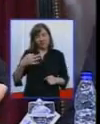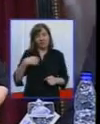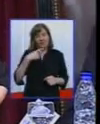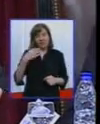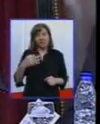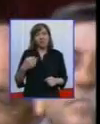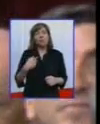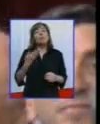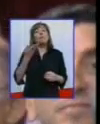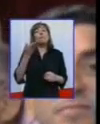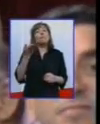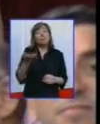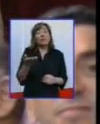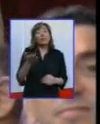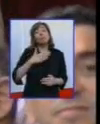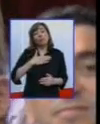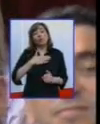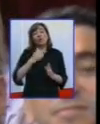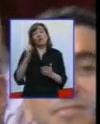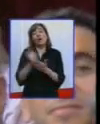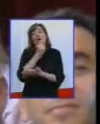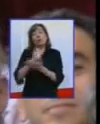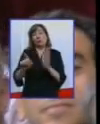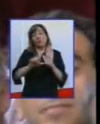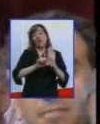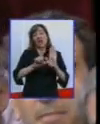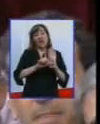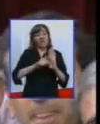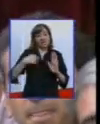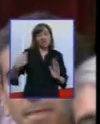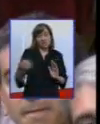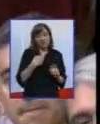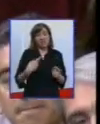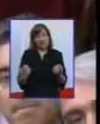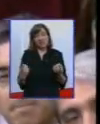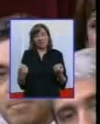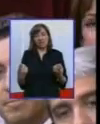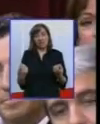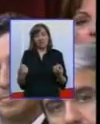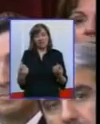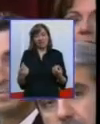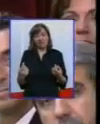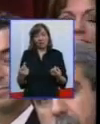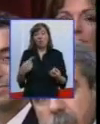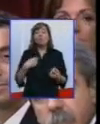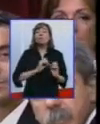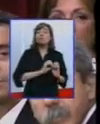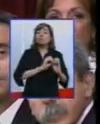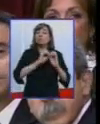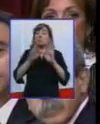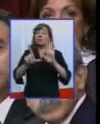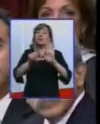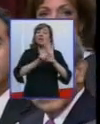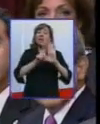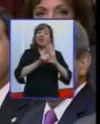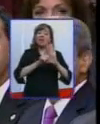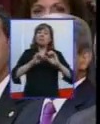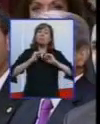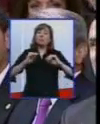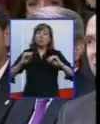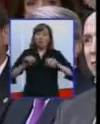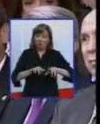pedirles sanciones de leyes que vamos a necesitar este año. Vamos a volver a reenviar la ley de promoción del